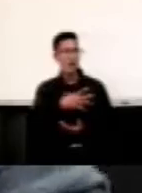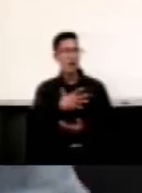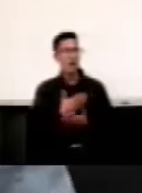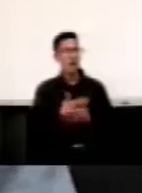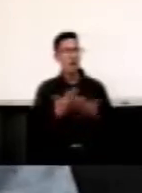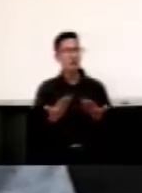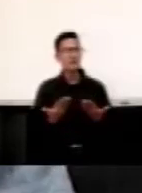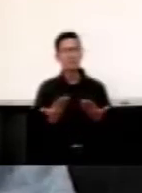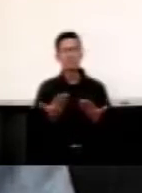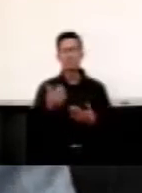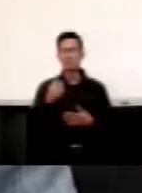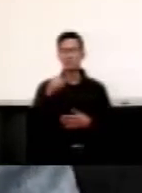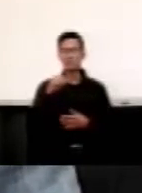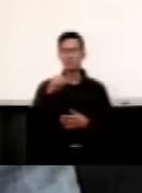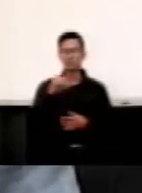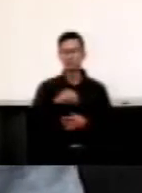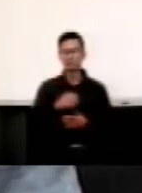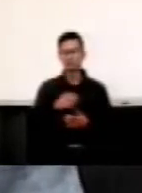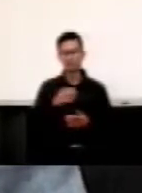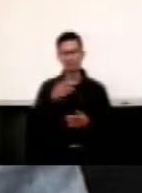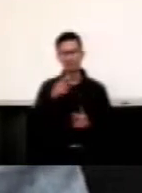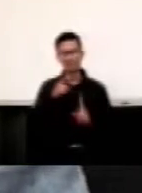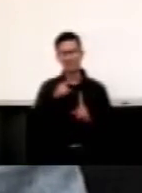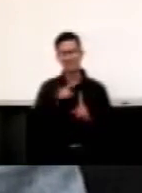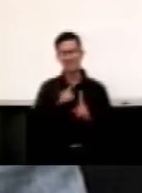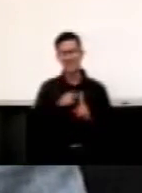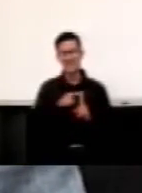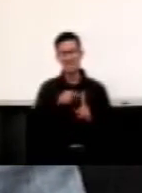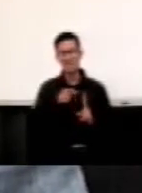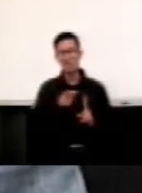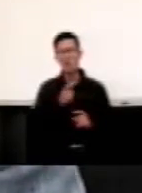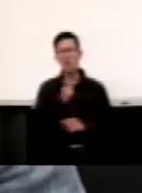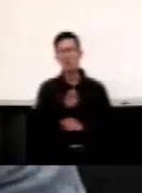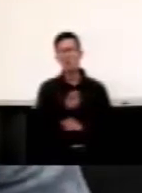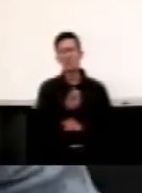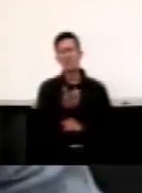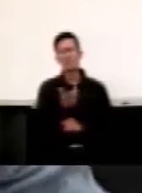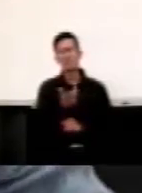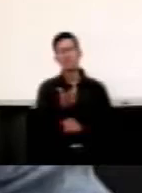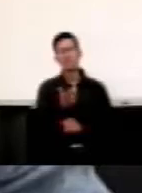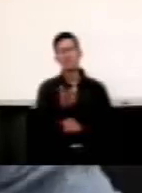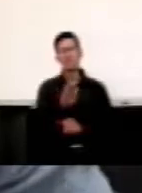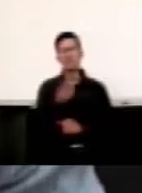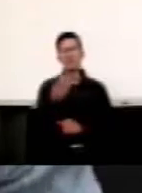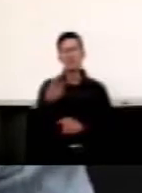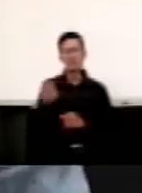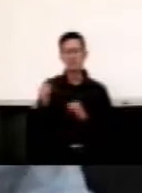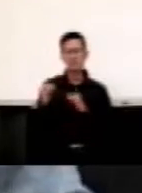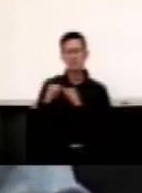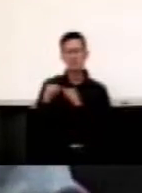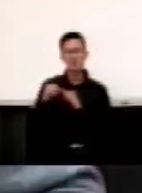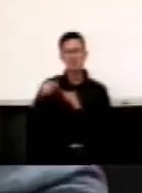sobre el rol de los órganos electorales. Y esta crítica infundada pues tiene una intencionalidad política y el contexto